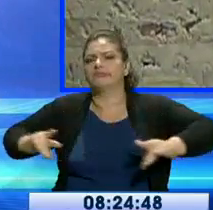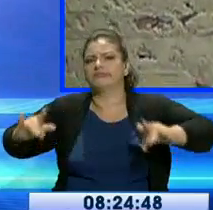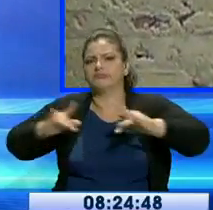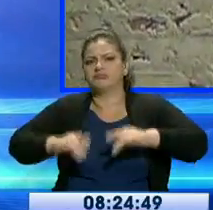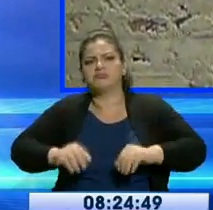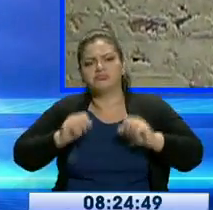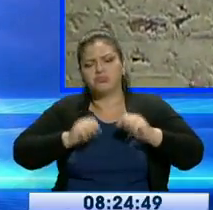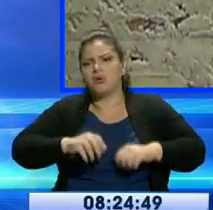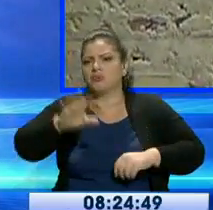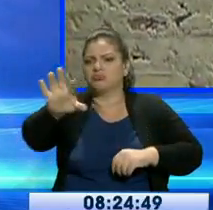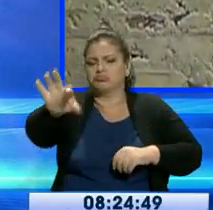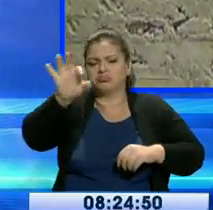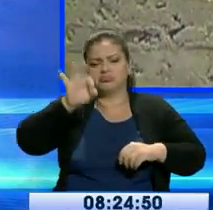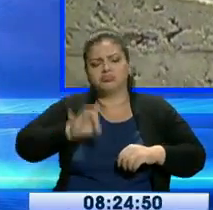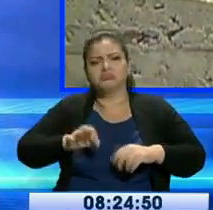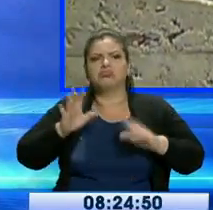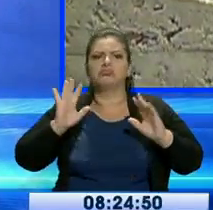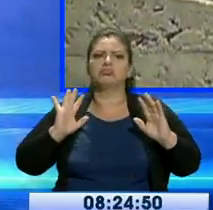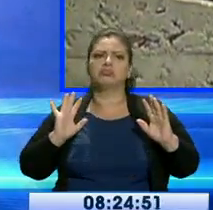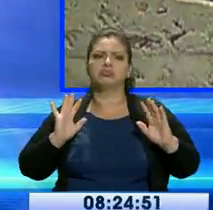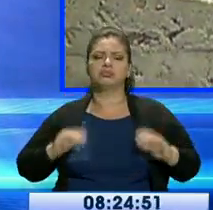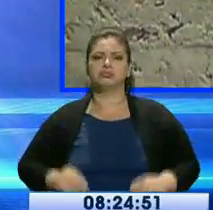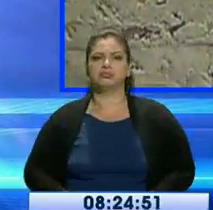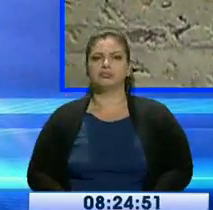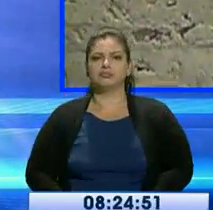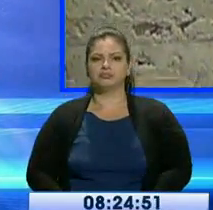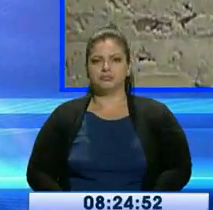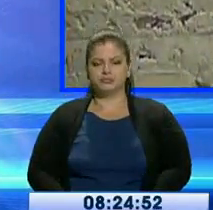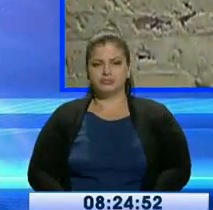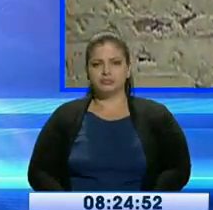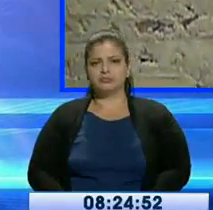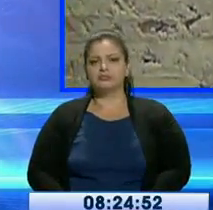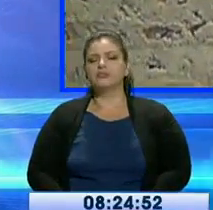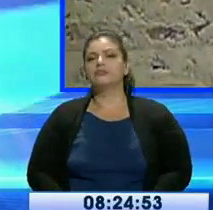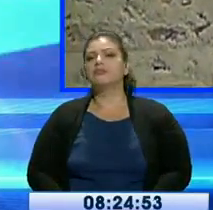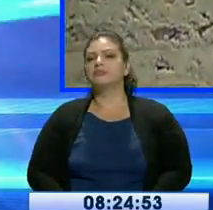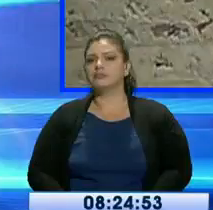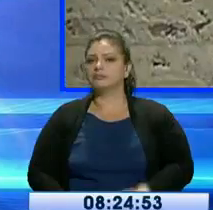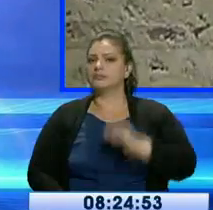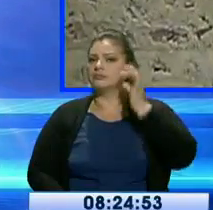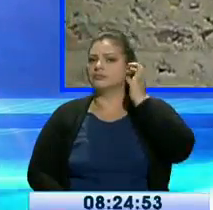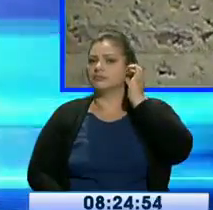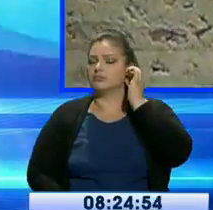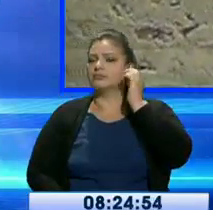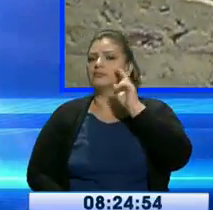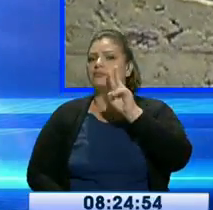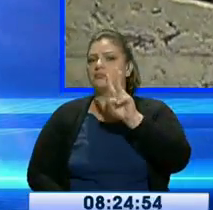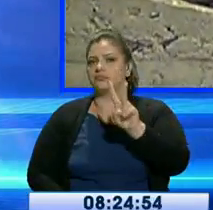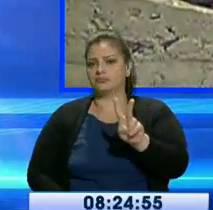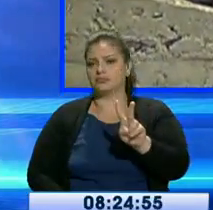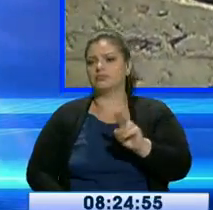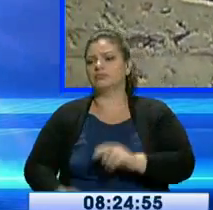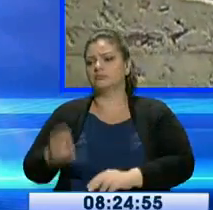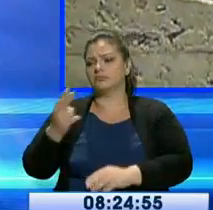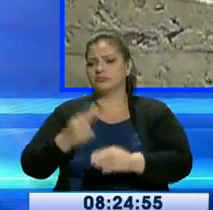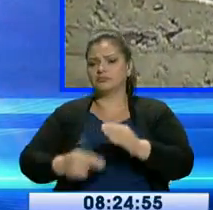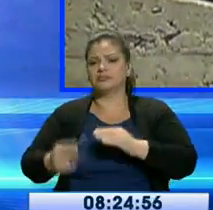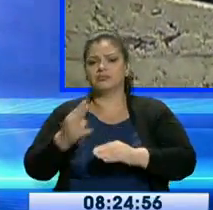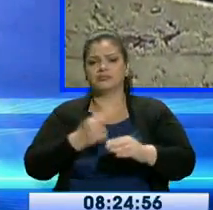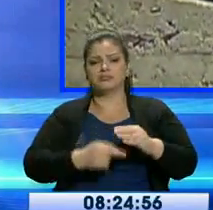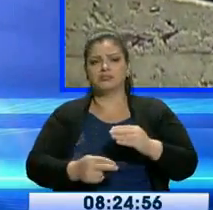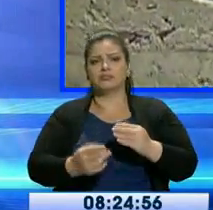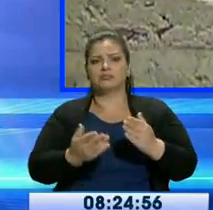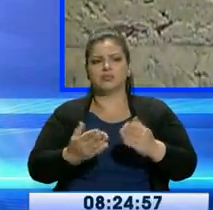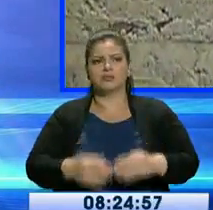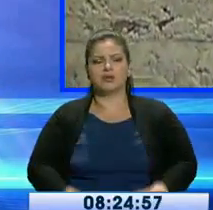permanentemente. Gracias Charles. Tenemos más noticias y son, ahora. Compañeros, son dos madres familias que no se encuentran no se han quedado con los brazos